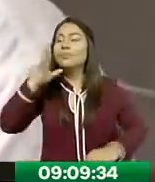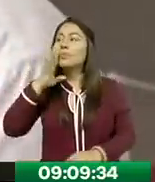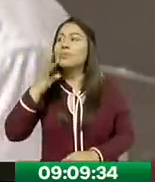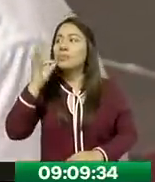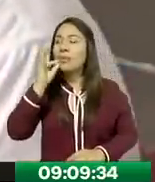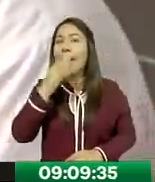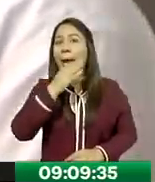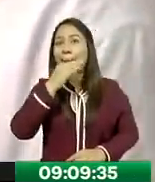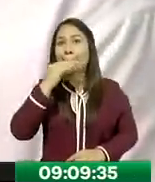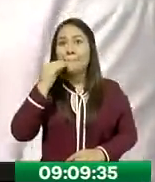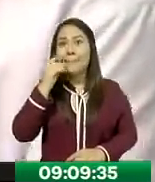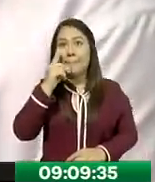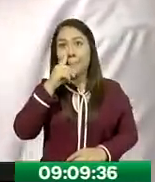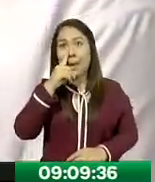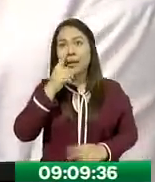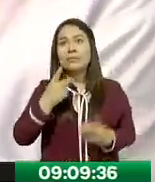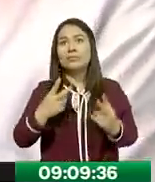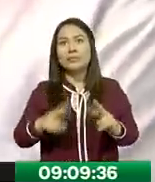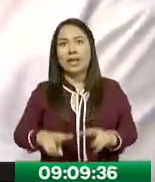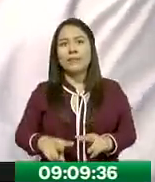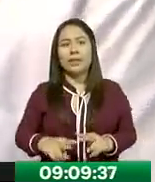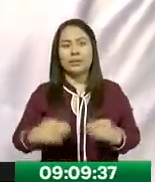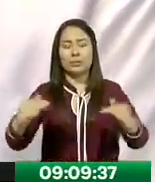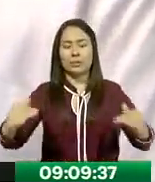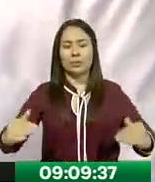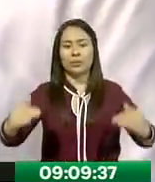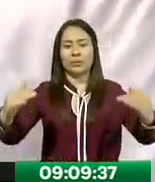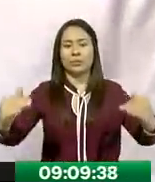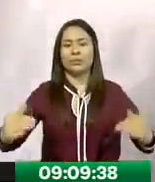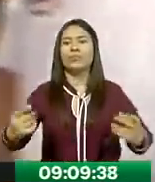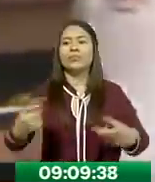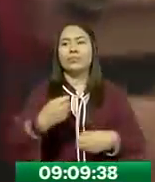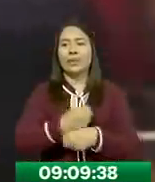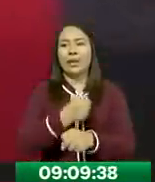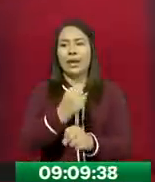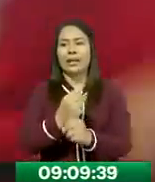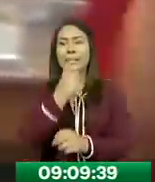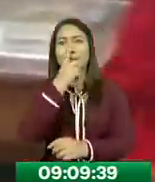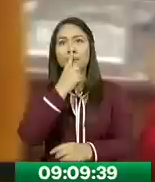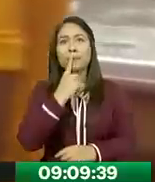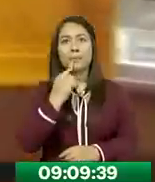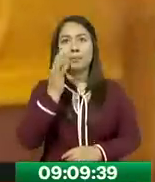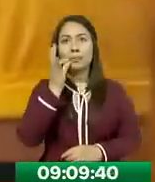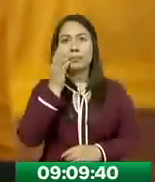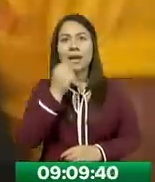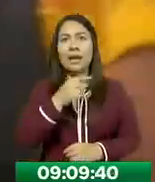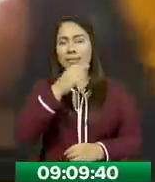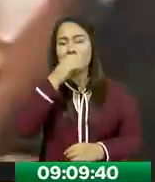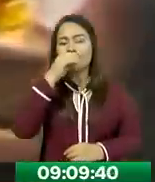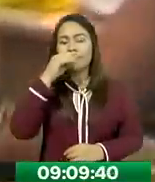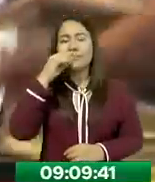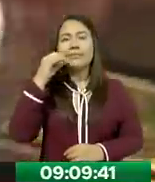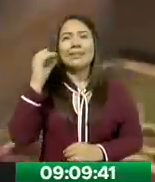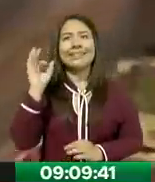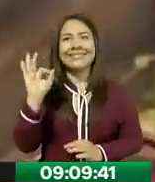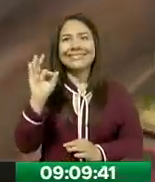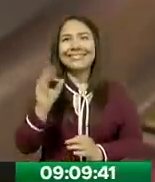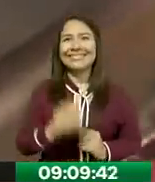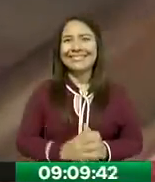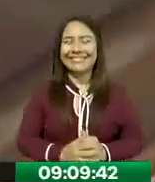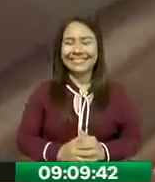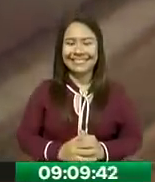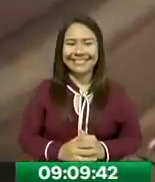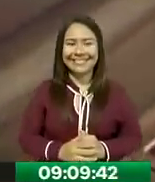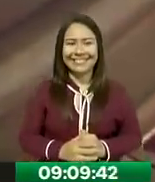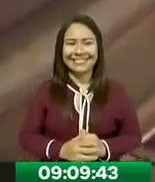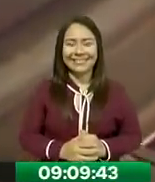también que lo elaboramos también es hecho a leña, entonces eso hace que el sabor sea diferente. ¡Ay, delicioso definitivamente! Aquí. Y mire